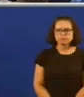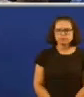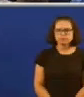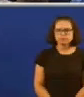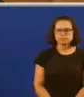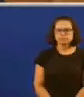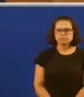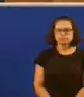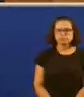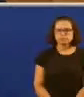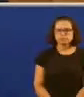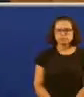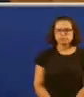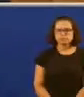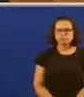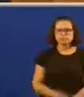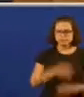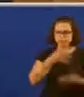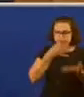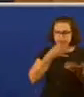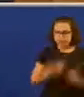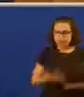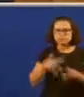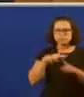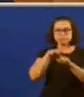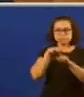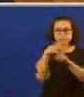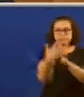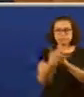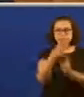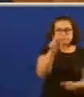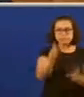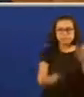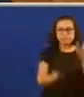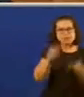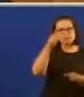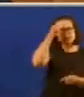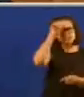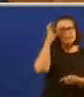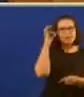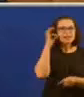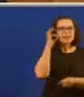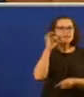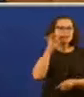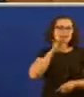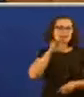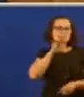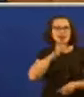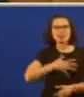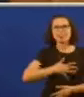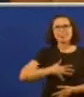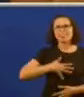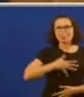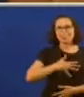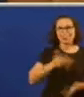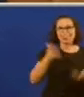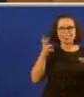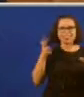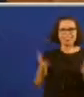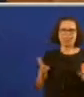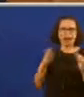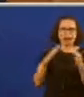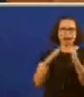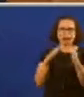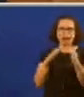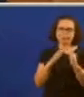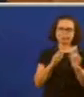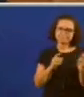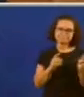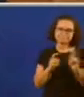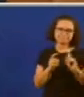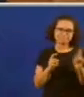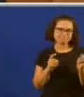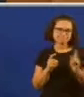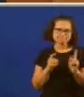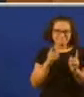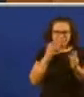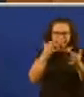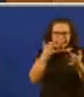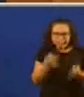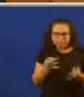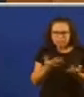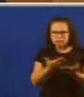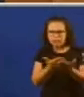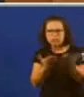A realidade dos galegos e das galegas non é esa zona de confort que vostede ten en Montepío. O que vemos son miles de